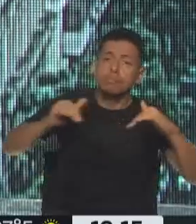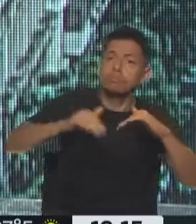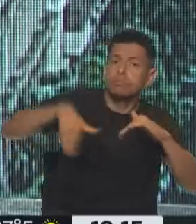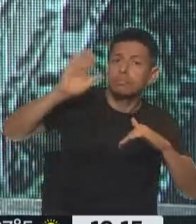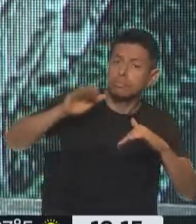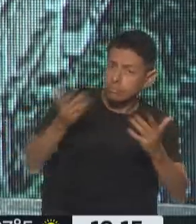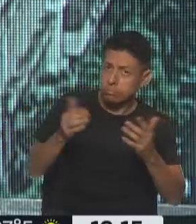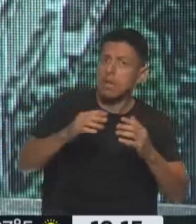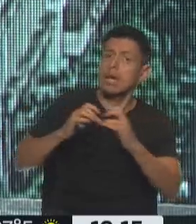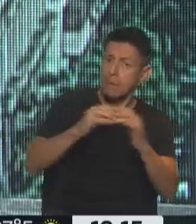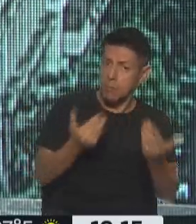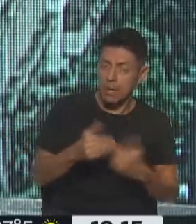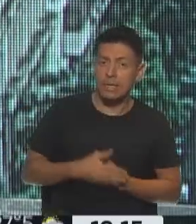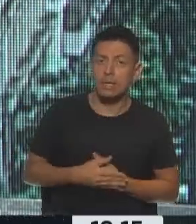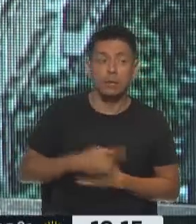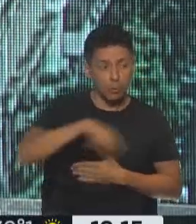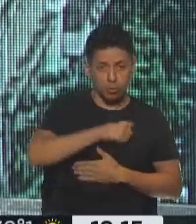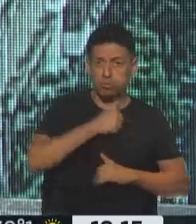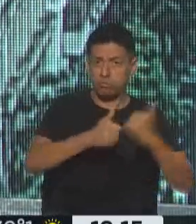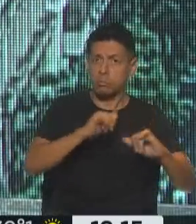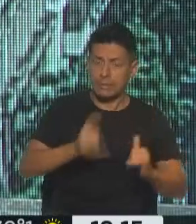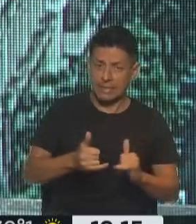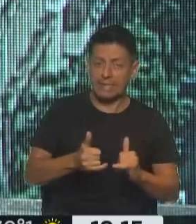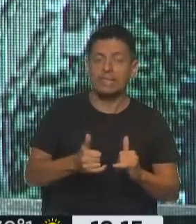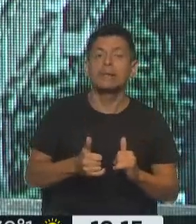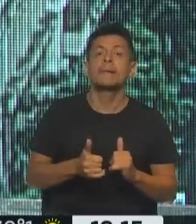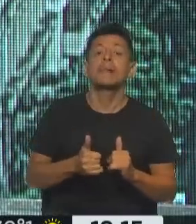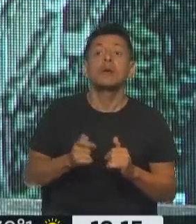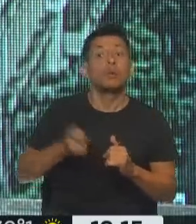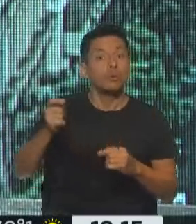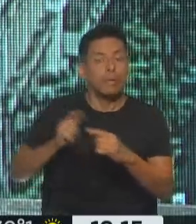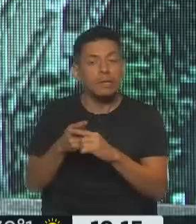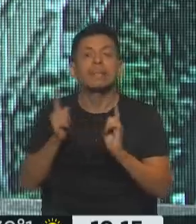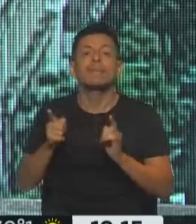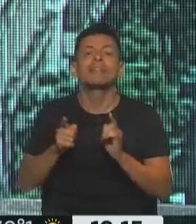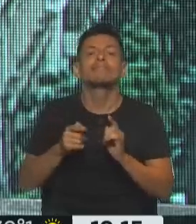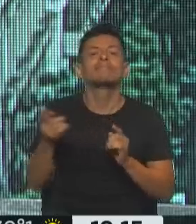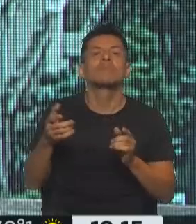político y también para sancionar las leyes que el Poder Ejecutivo nos